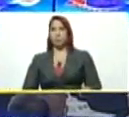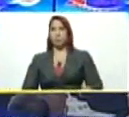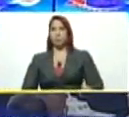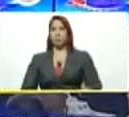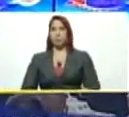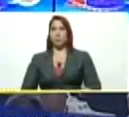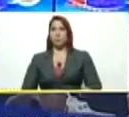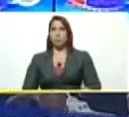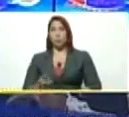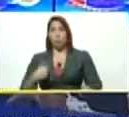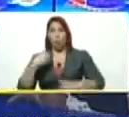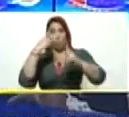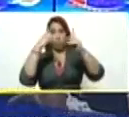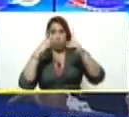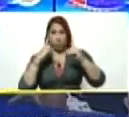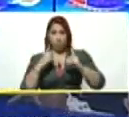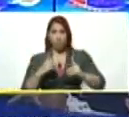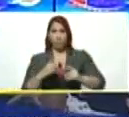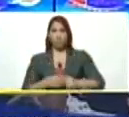he decidido